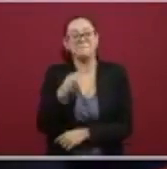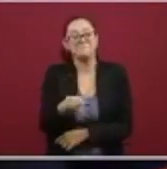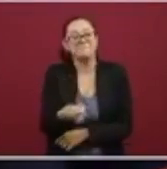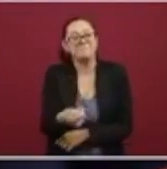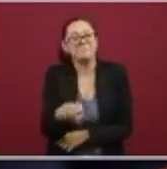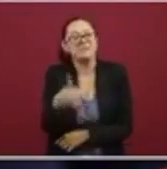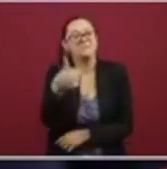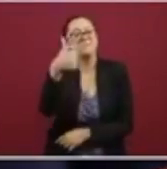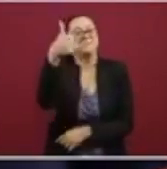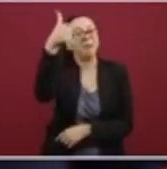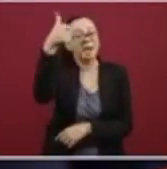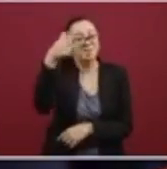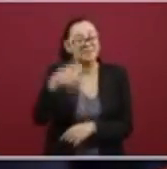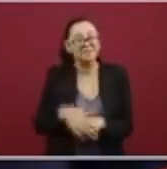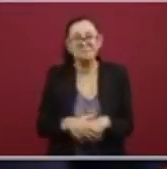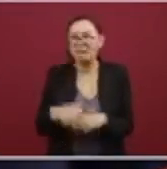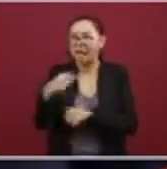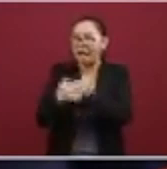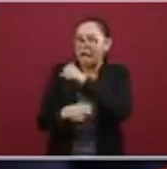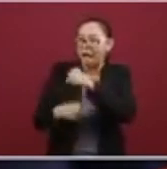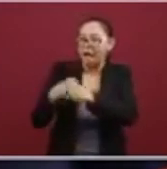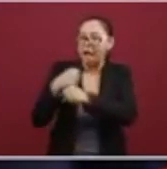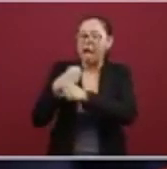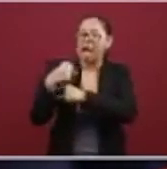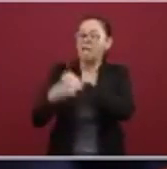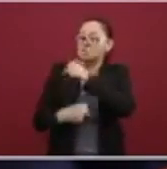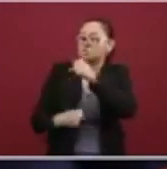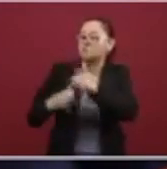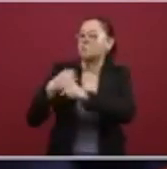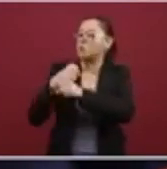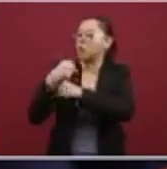años un presidente nos llama